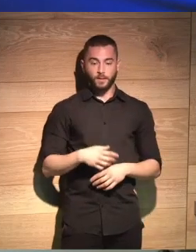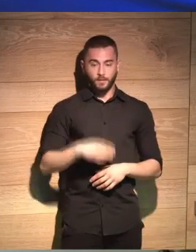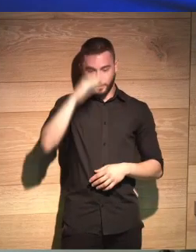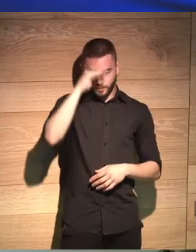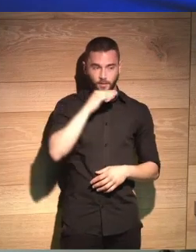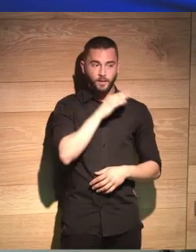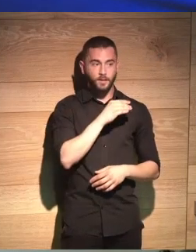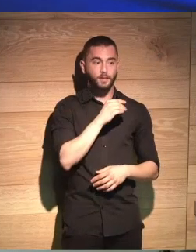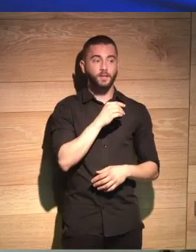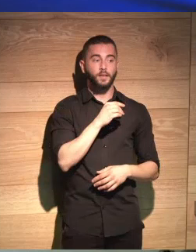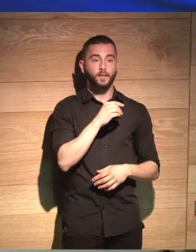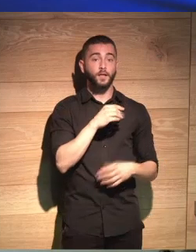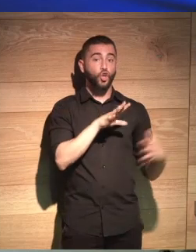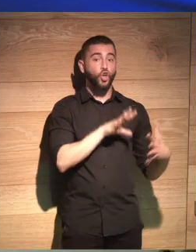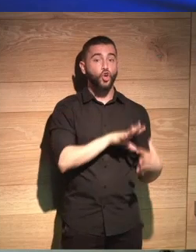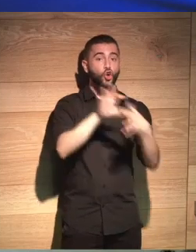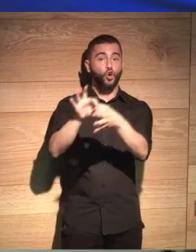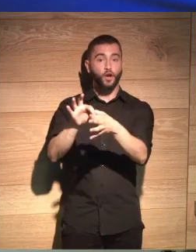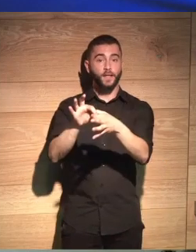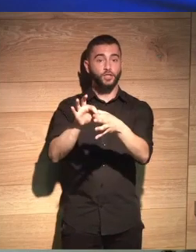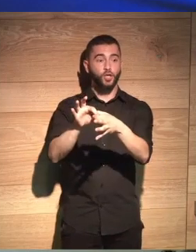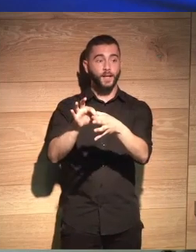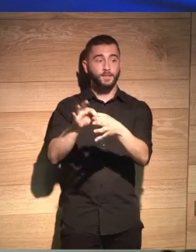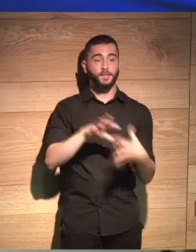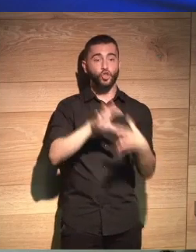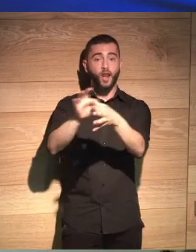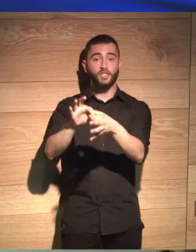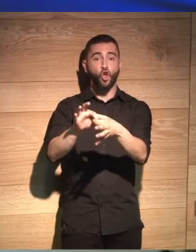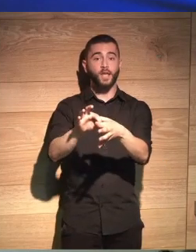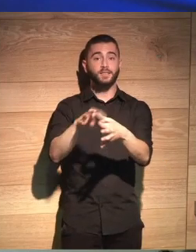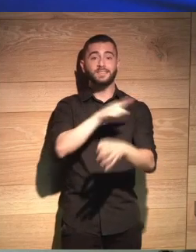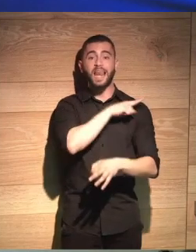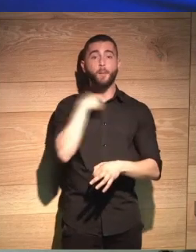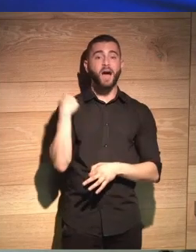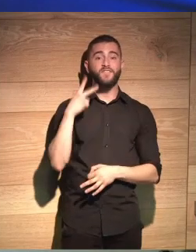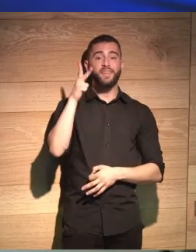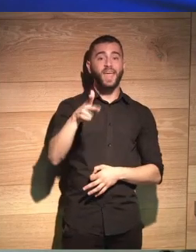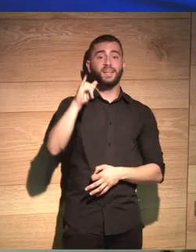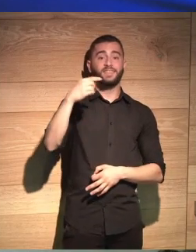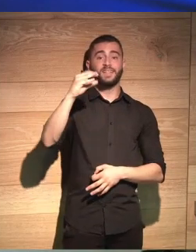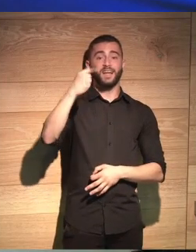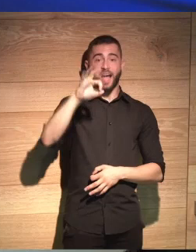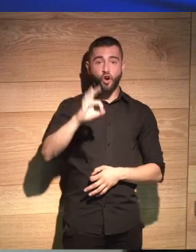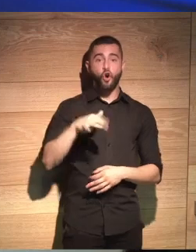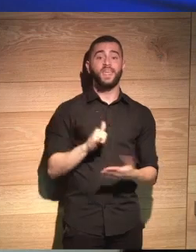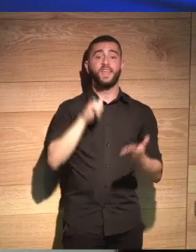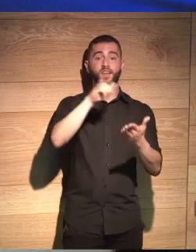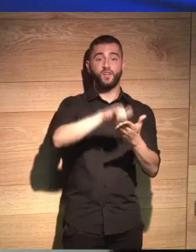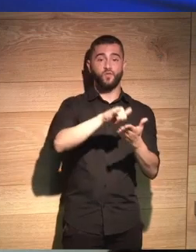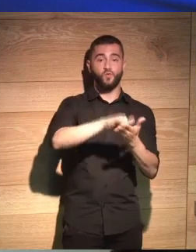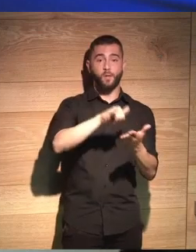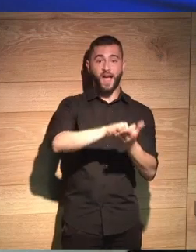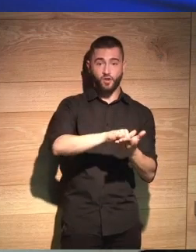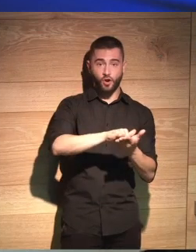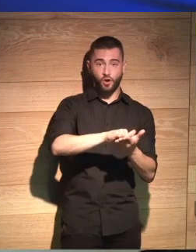El Padrino 3 cuenta las conexiones de la mafia de Chicago de Nueva York con el